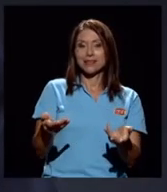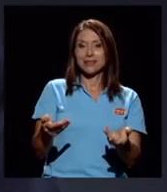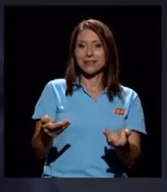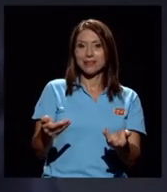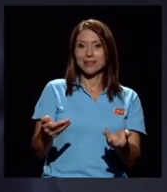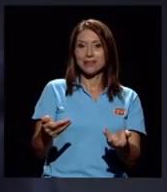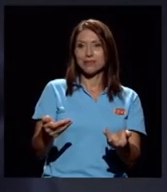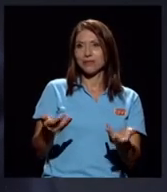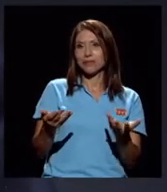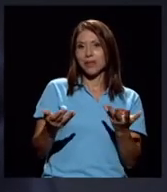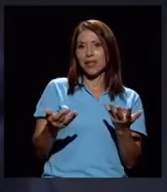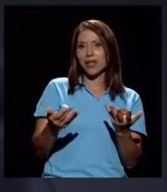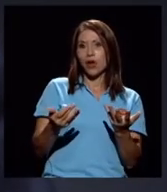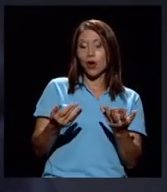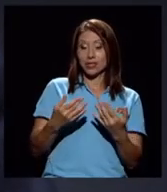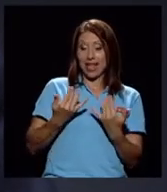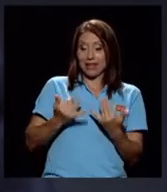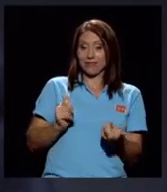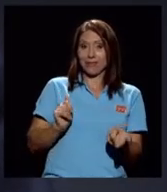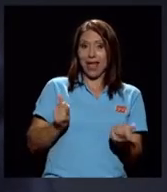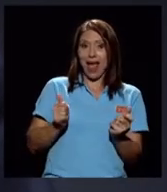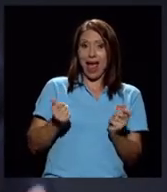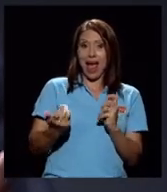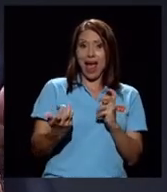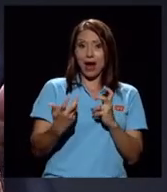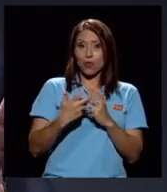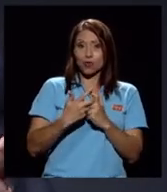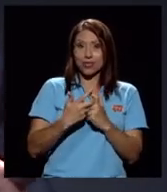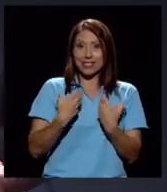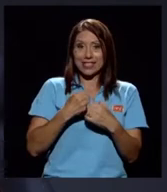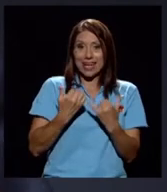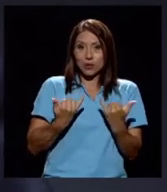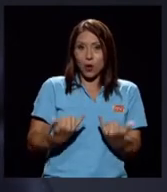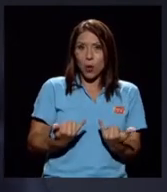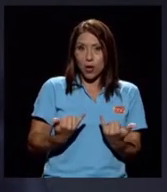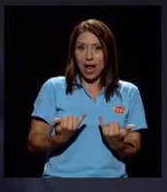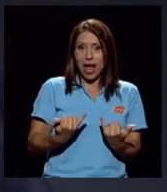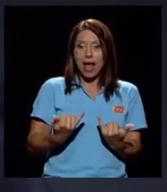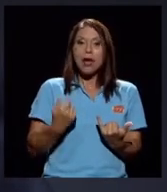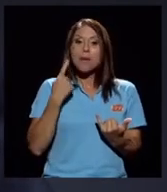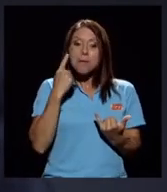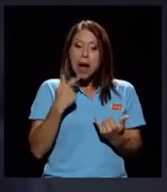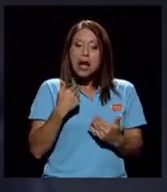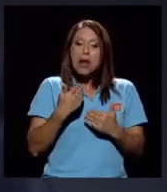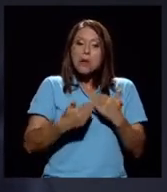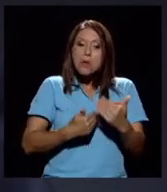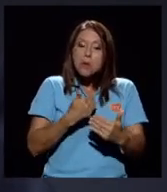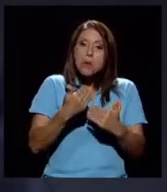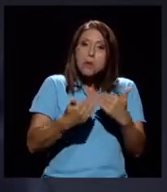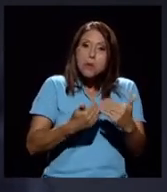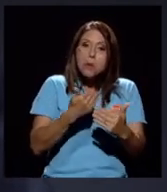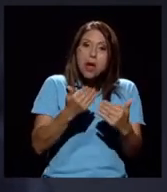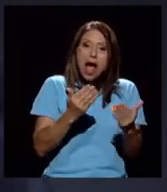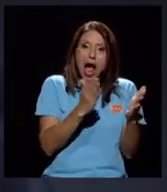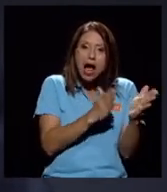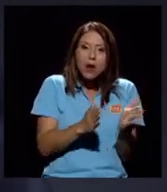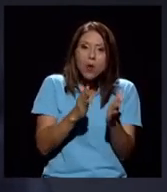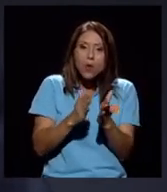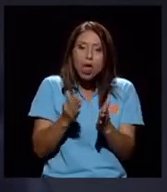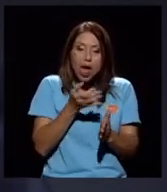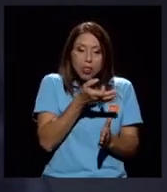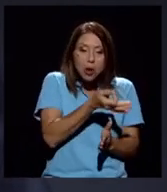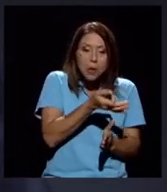los ajustes que se han hecho ahora han servido para ir acomodando la parte monetaria y cambiaria yo vería un